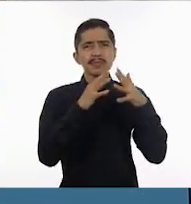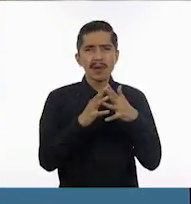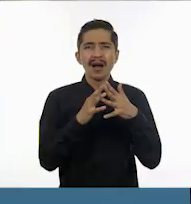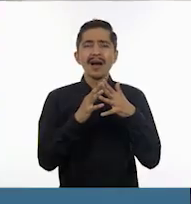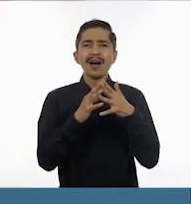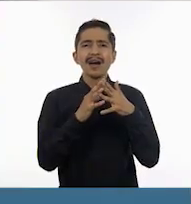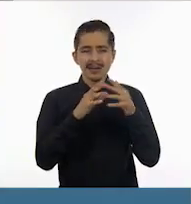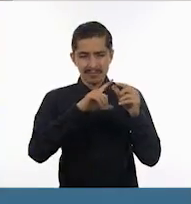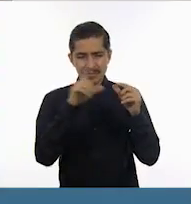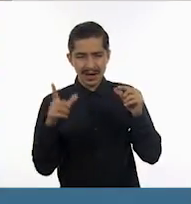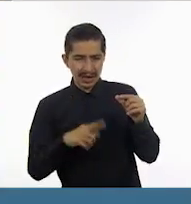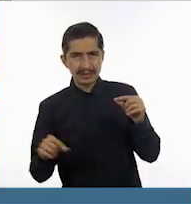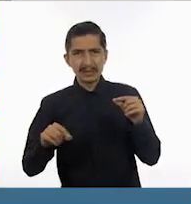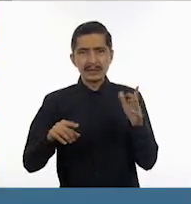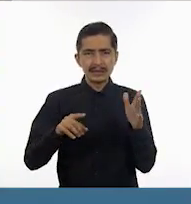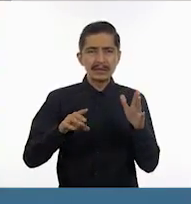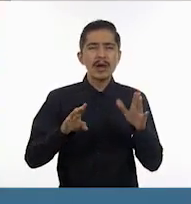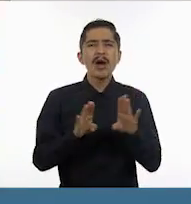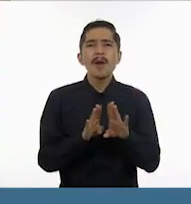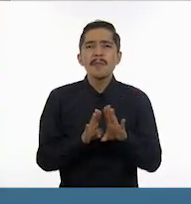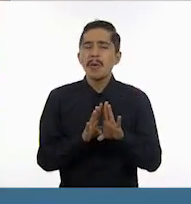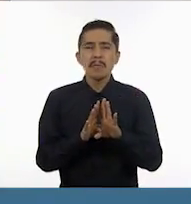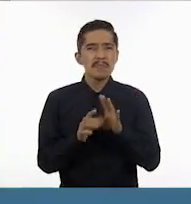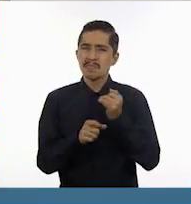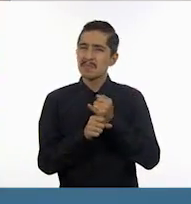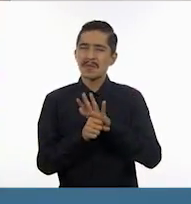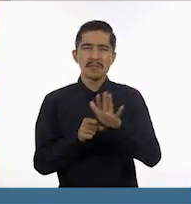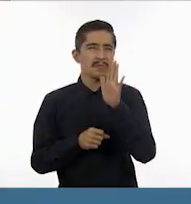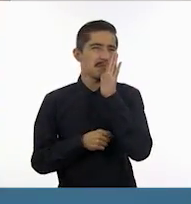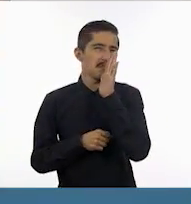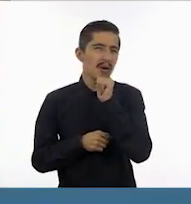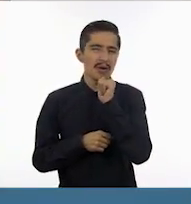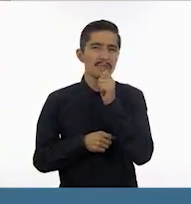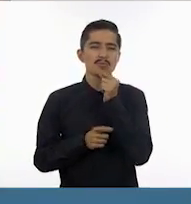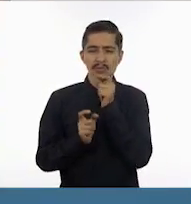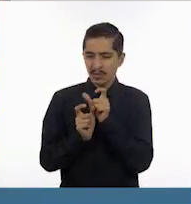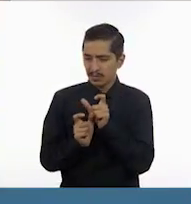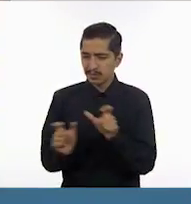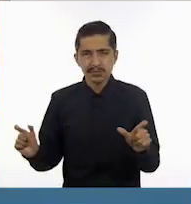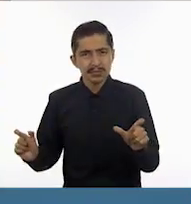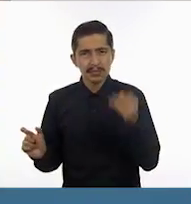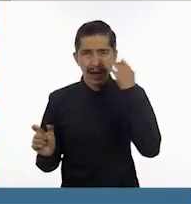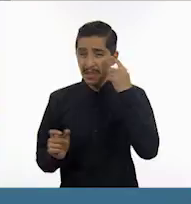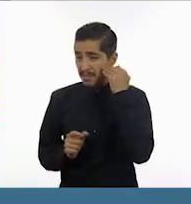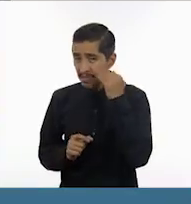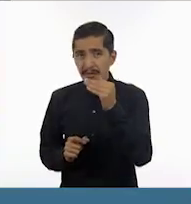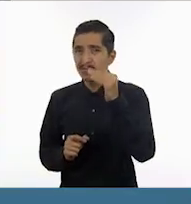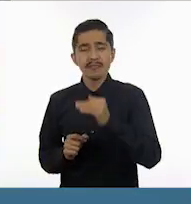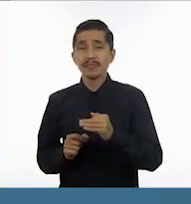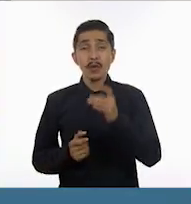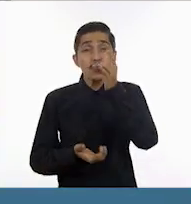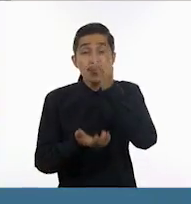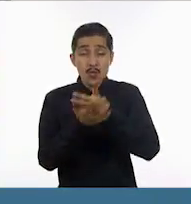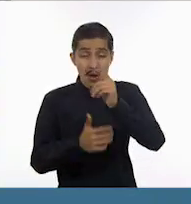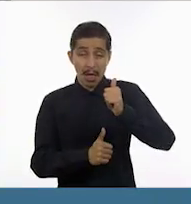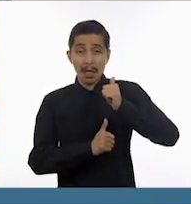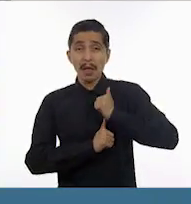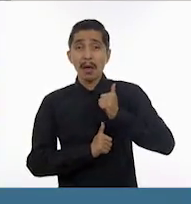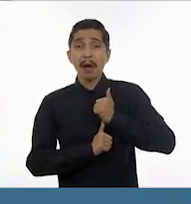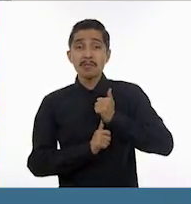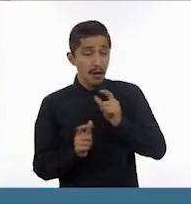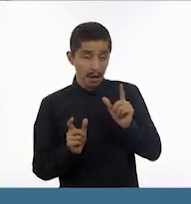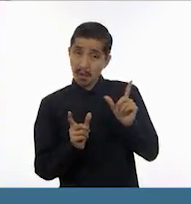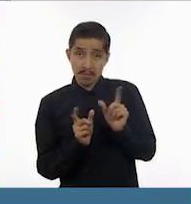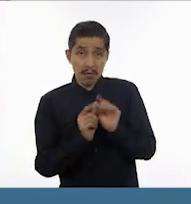territoriales, se volvió imposible crear cuerpos de seguridad estables y duraderos. Las únicas fuerzas armadas que existían eran las del